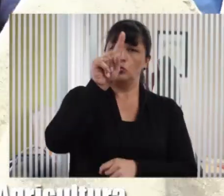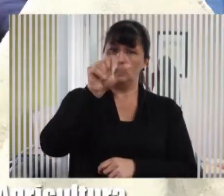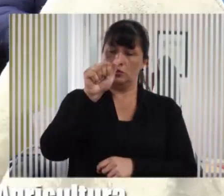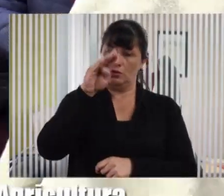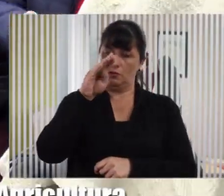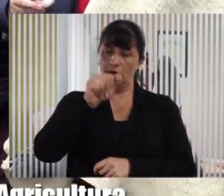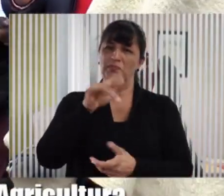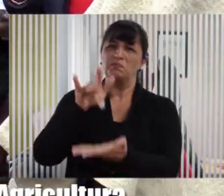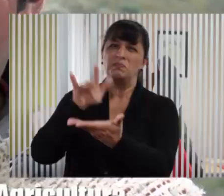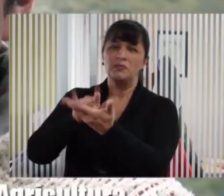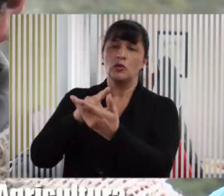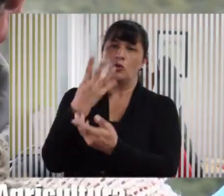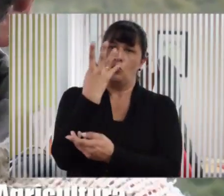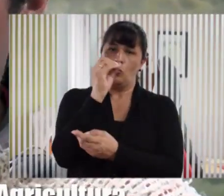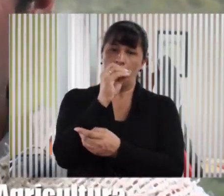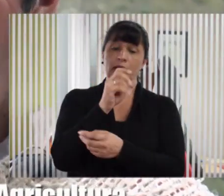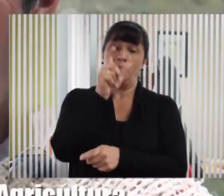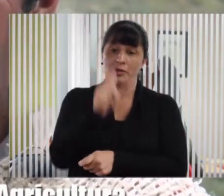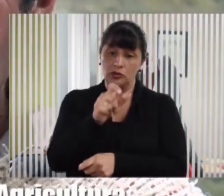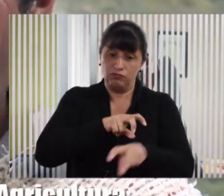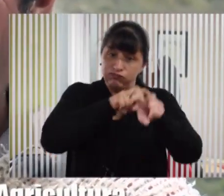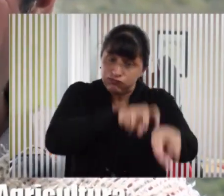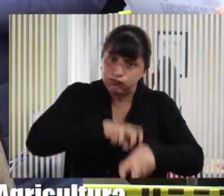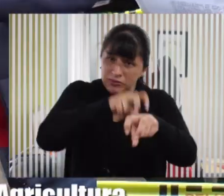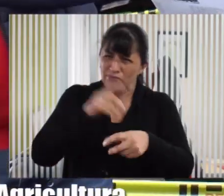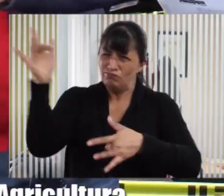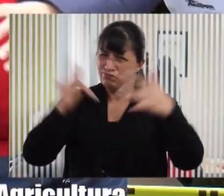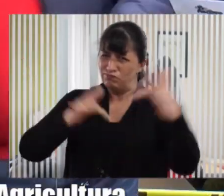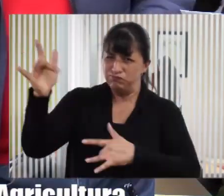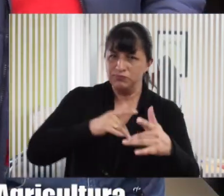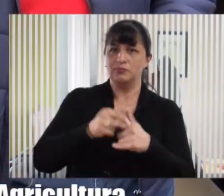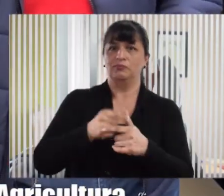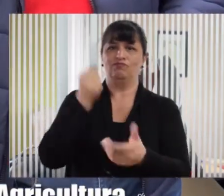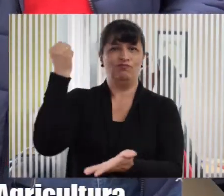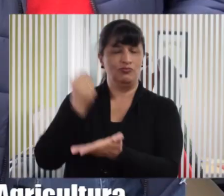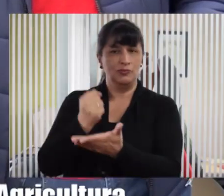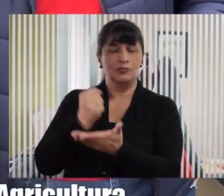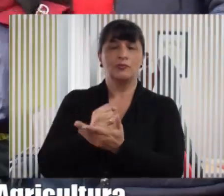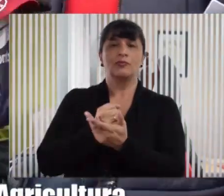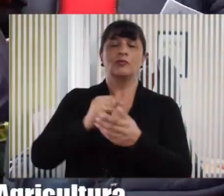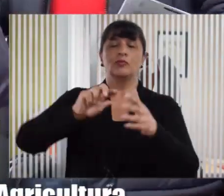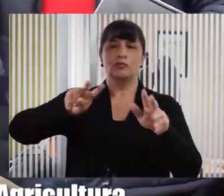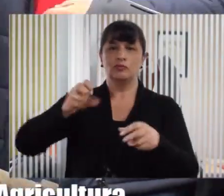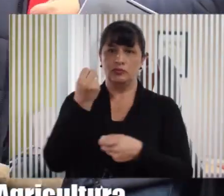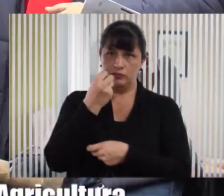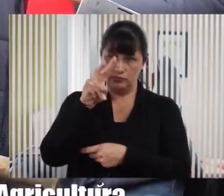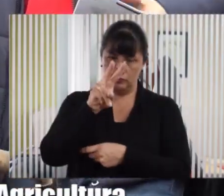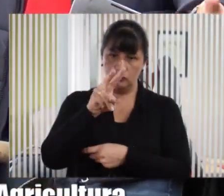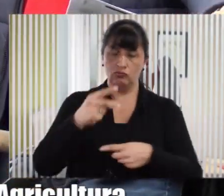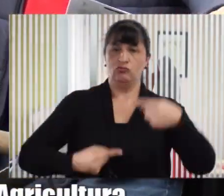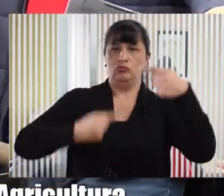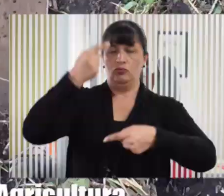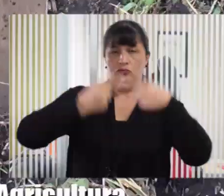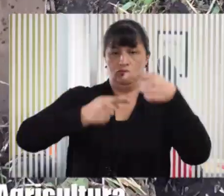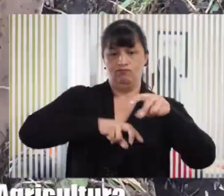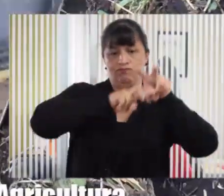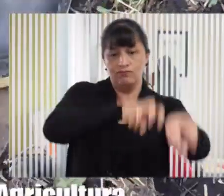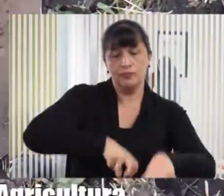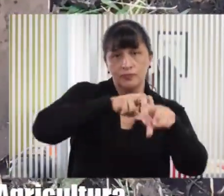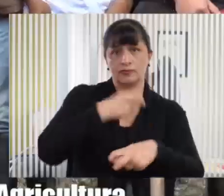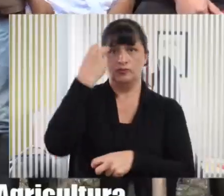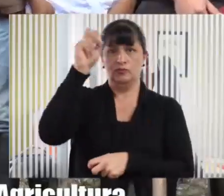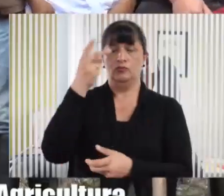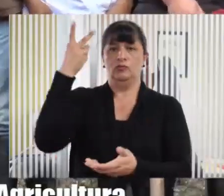con la participación de 40 recolectores y cientos de visitantes, se dio cumplimiento a la 22ª versión del concurso de Asadón de